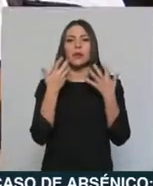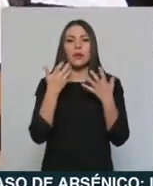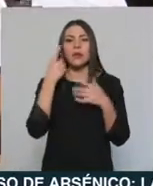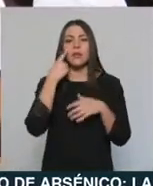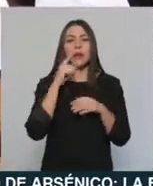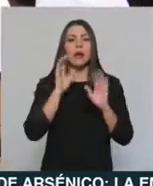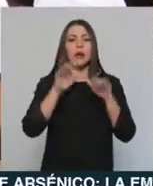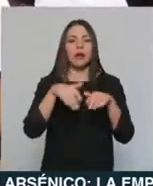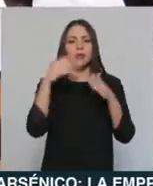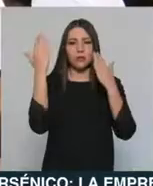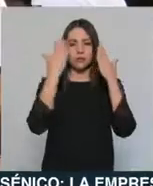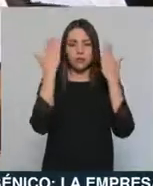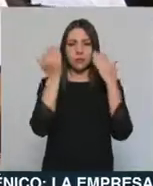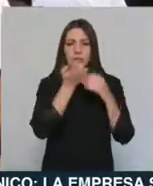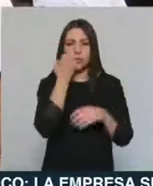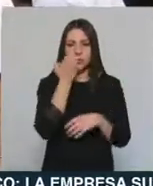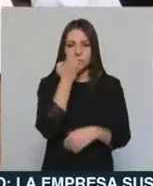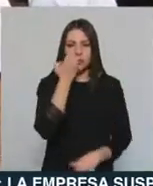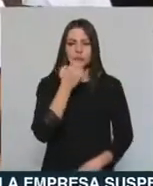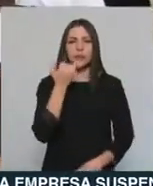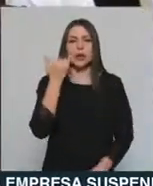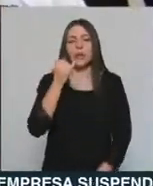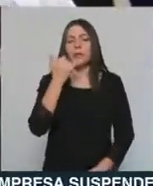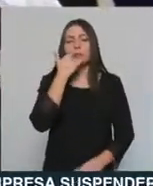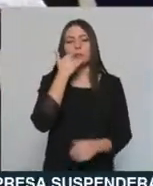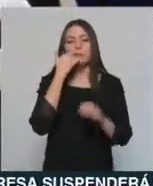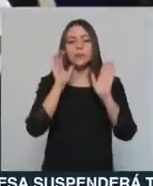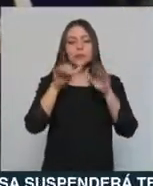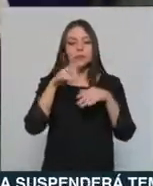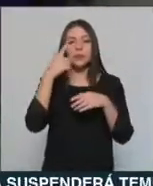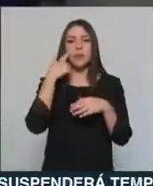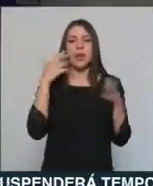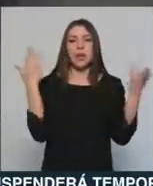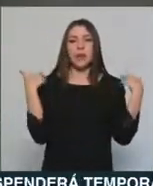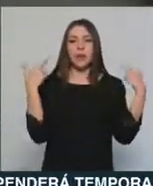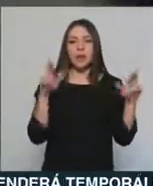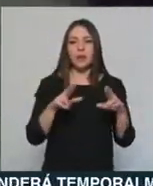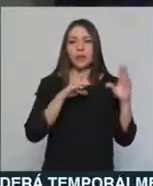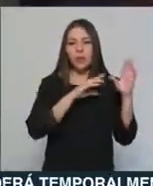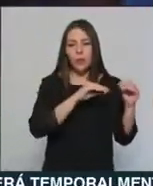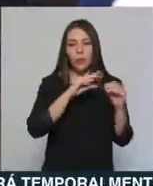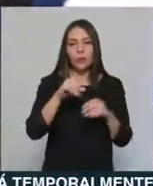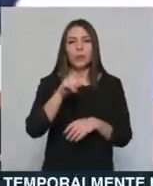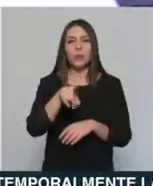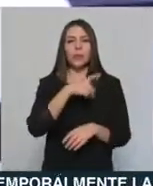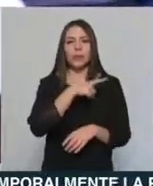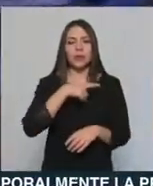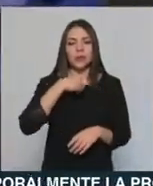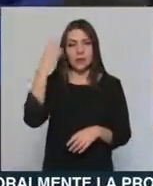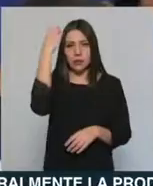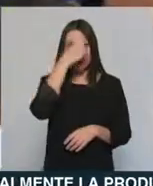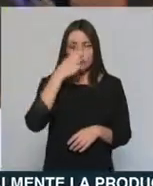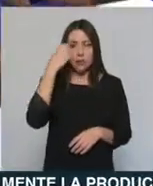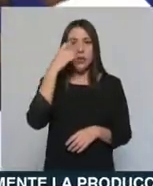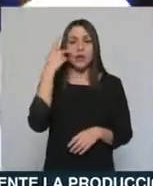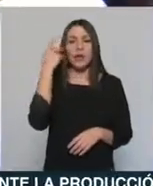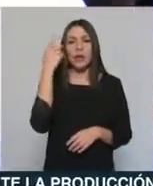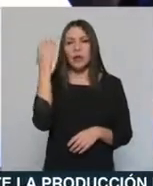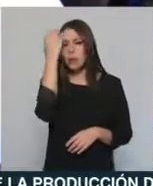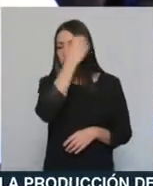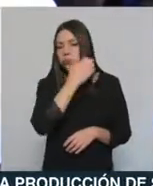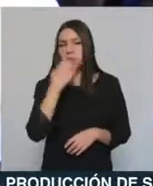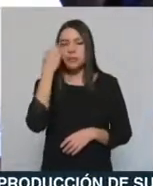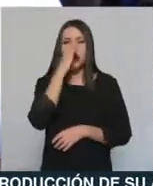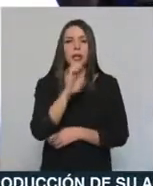al ingreso al servicio docente. Eso quiere decir que va a haber una evaluación, pero no va a ser un examen, sino